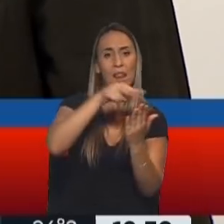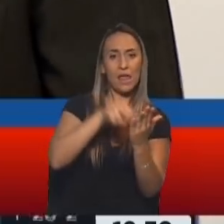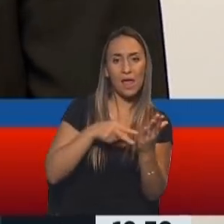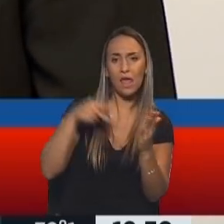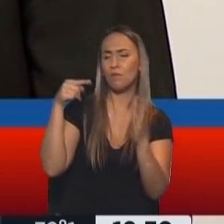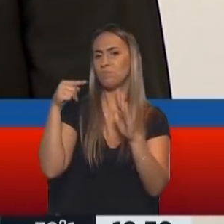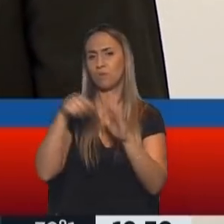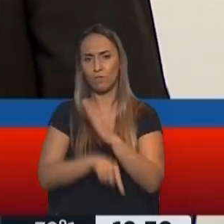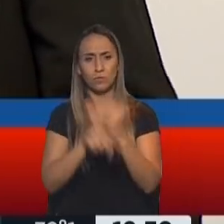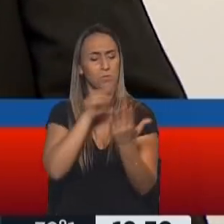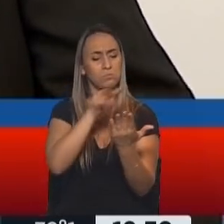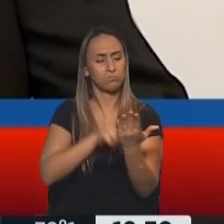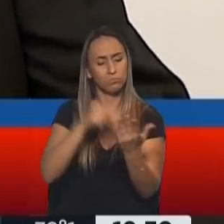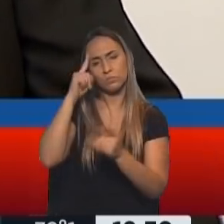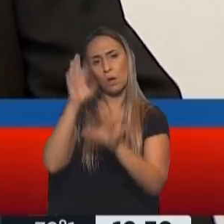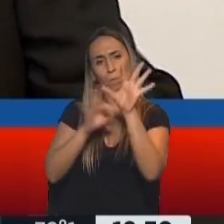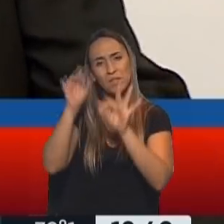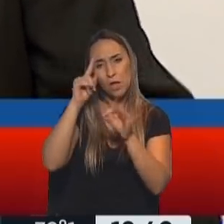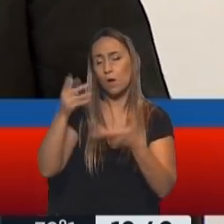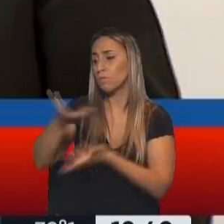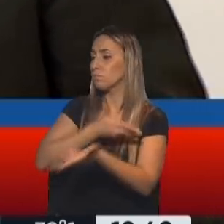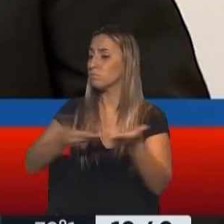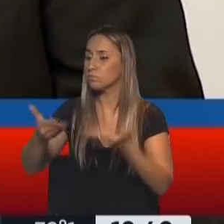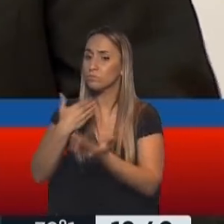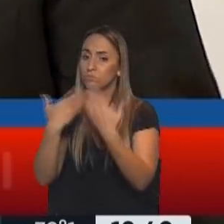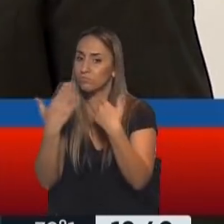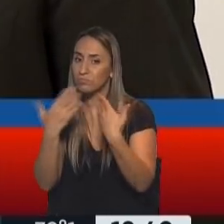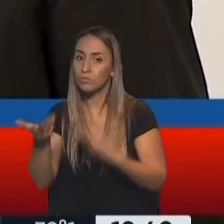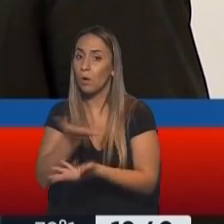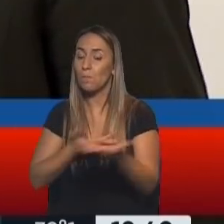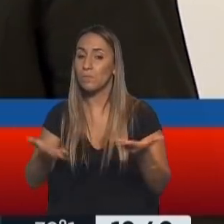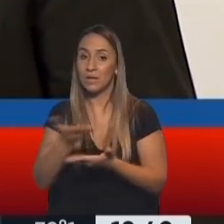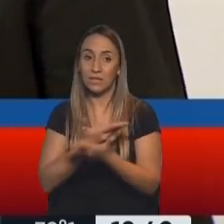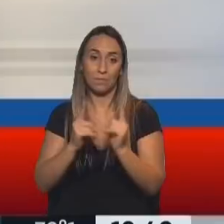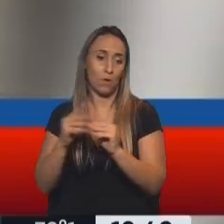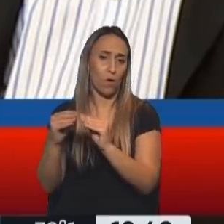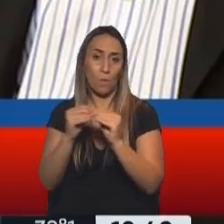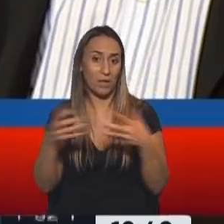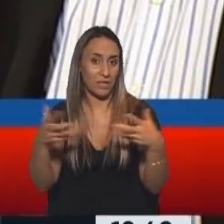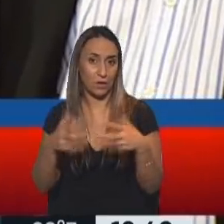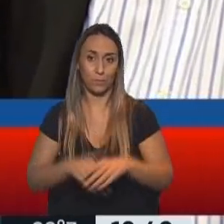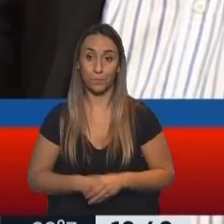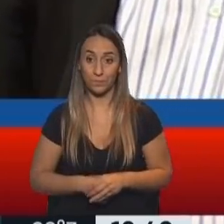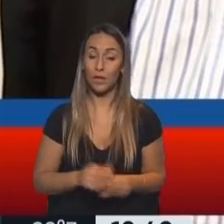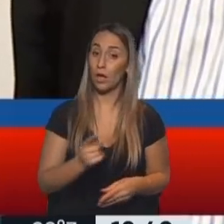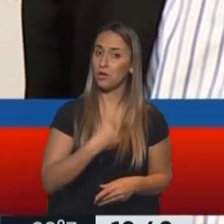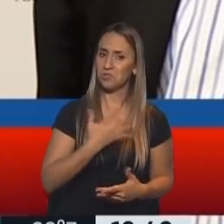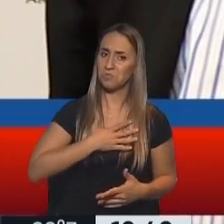analizar, intercambiar ideas con sus demás compañeros y compañeras de bancada y demás. Estamos